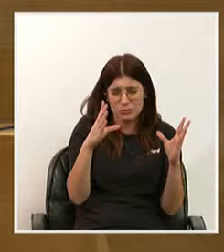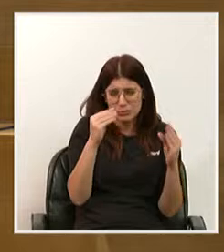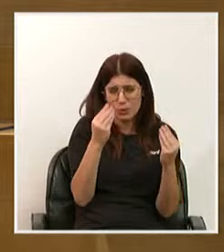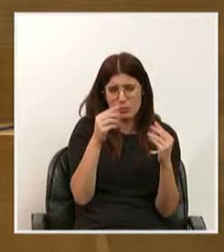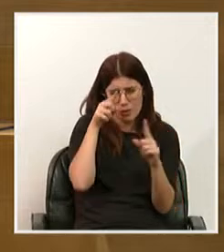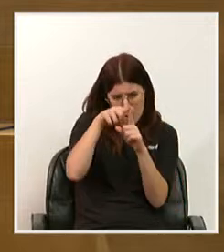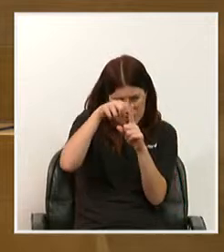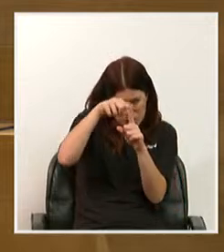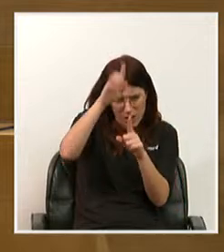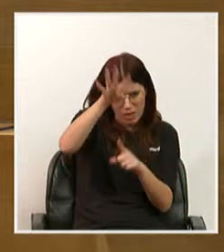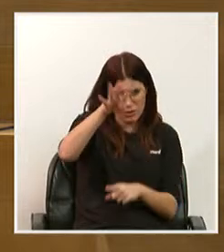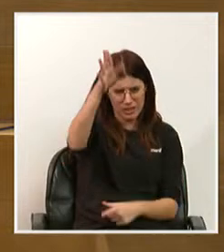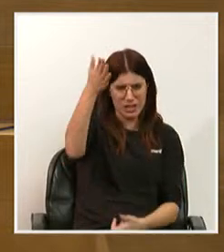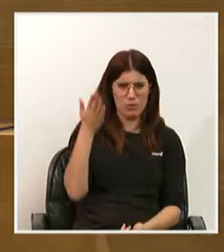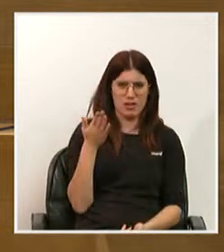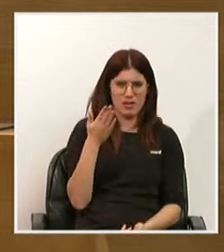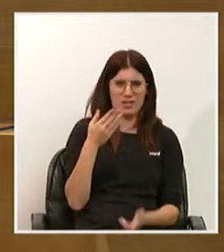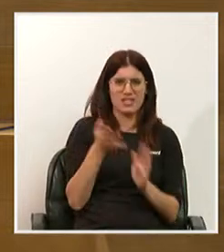Cat